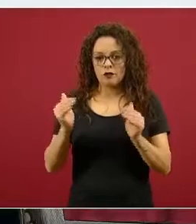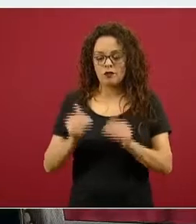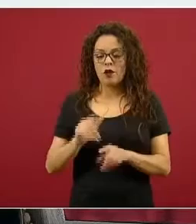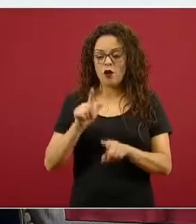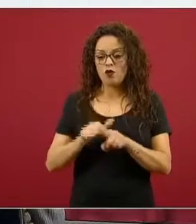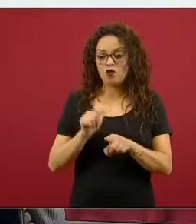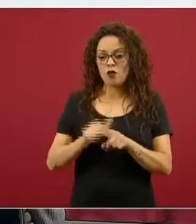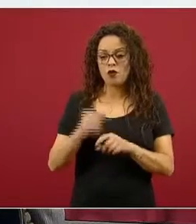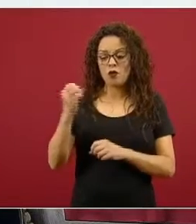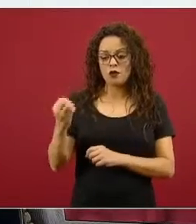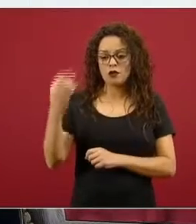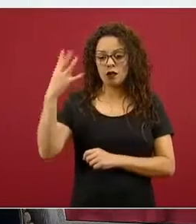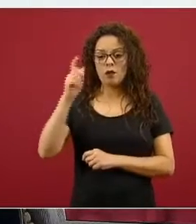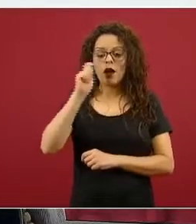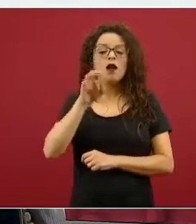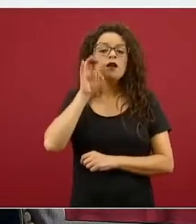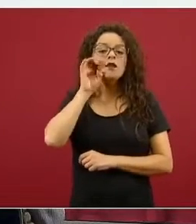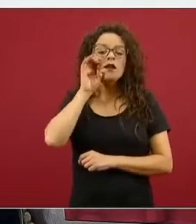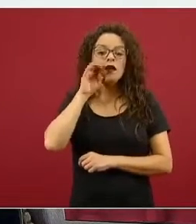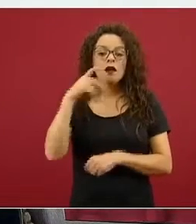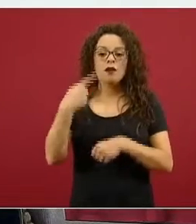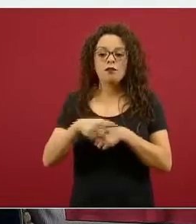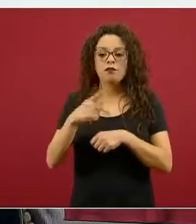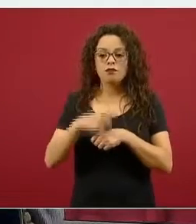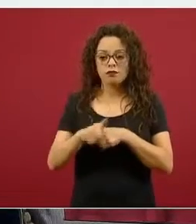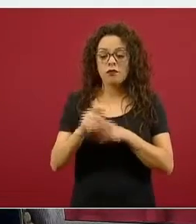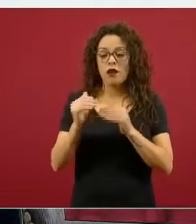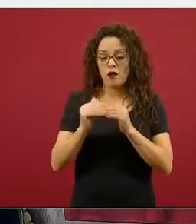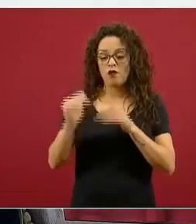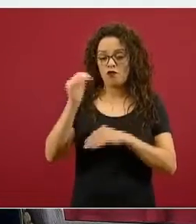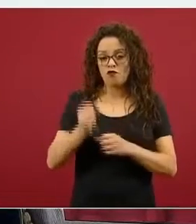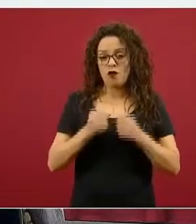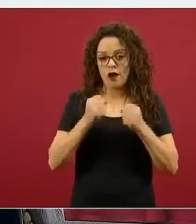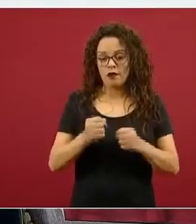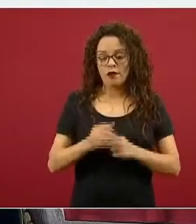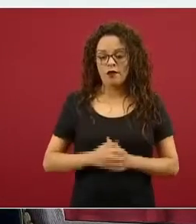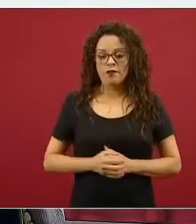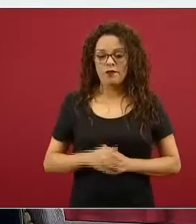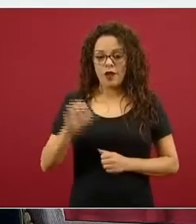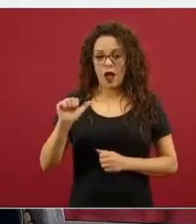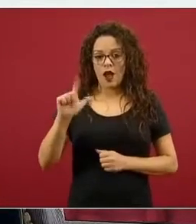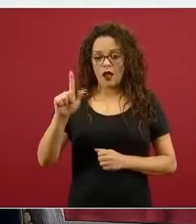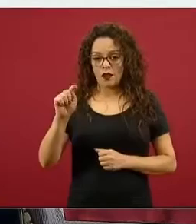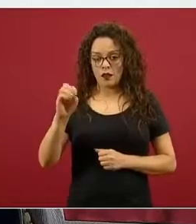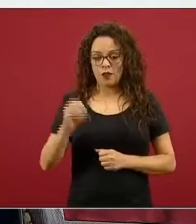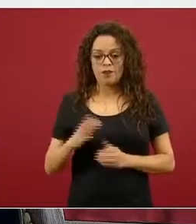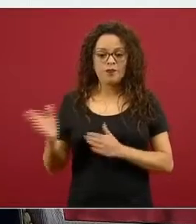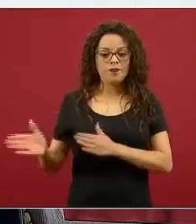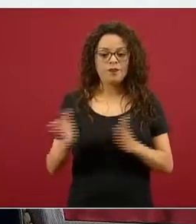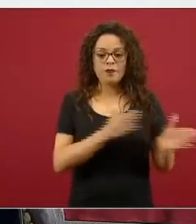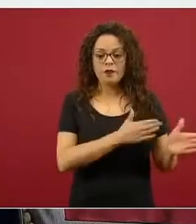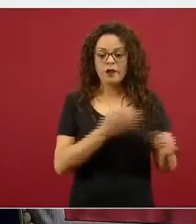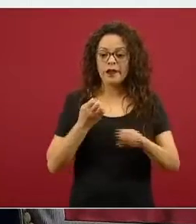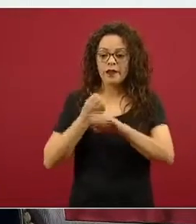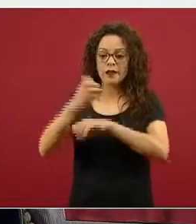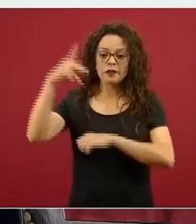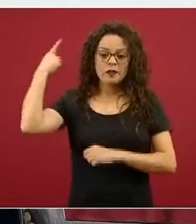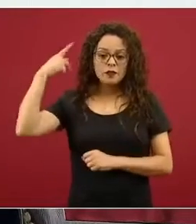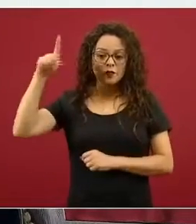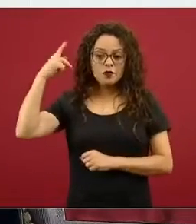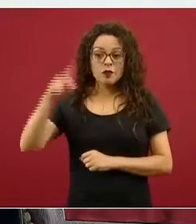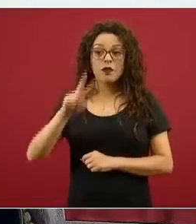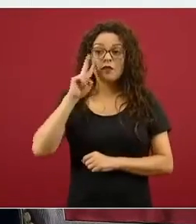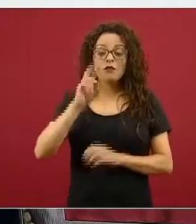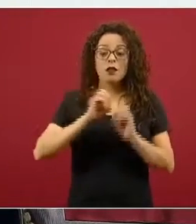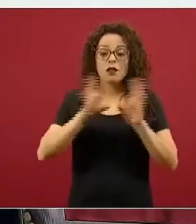semáforo es naranja, riesgo alto. La siguiente, por favor. El estado de Puebla tiene un descenso